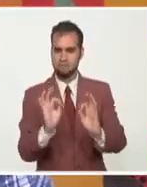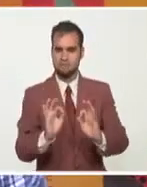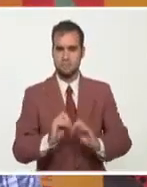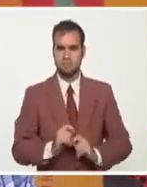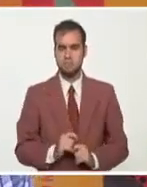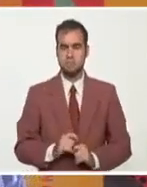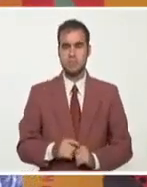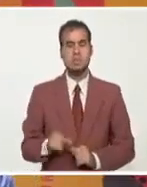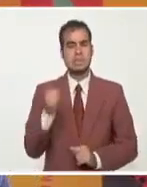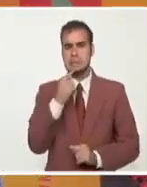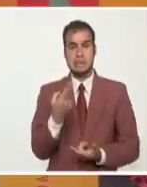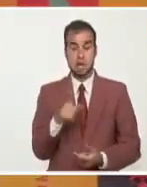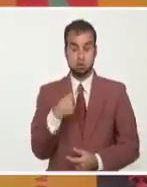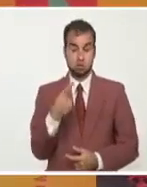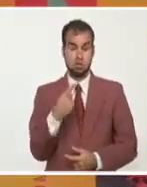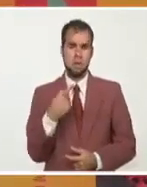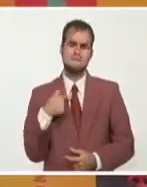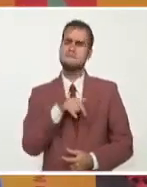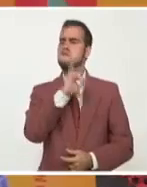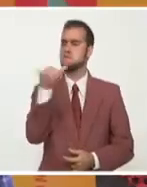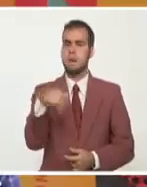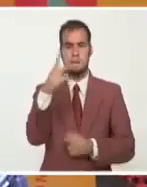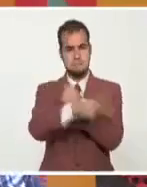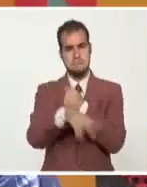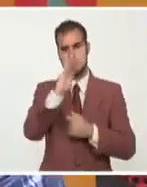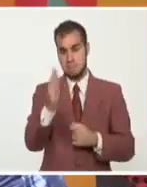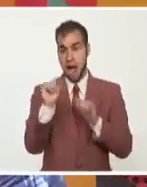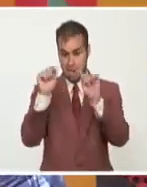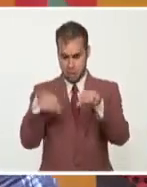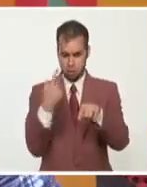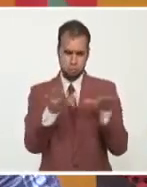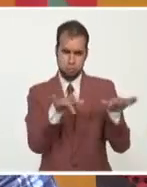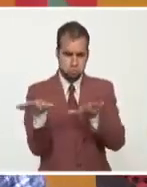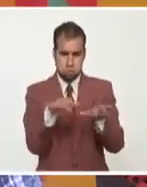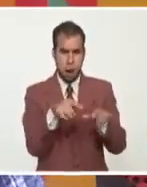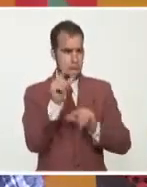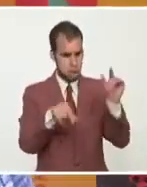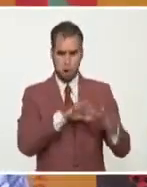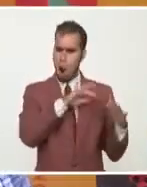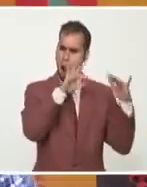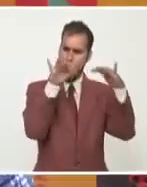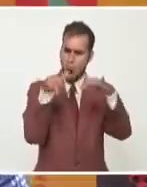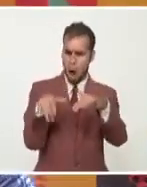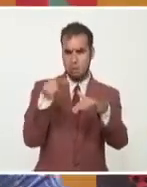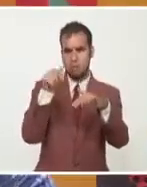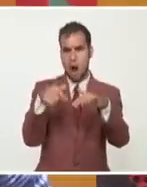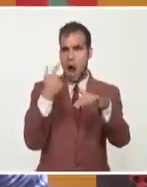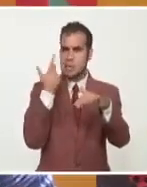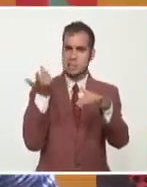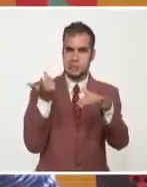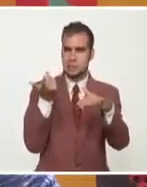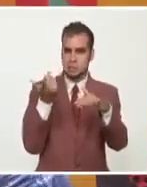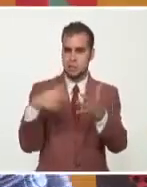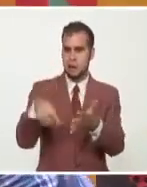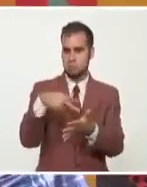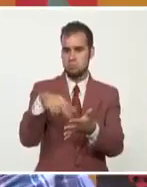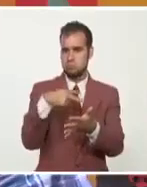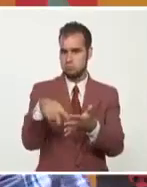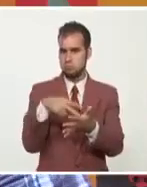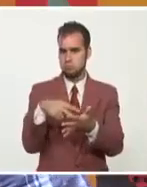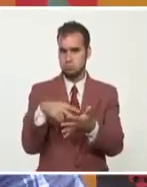estábamos tocando en Brasil y vemos como la gente iba a los conciertos donde tocaban choro y tocaban samba, bailando música en Nazaré, que es como